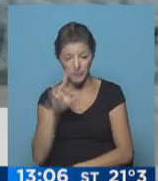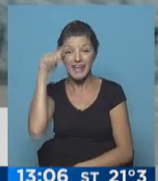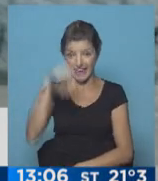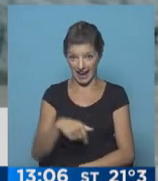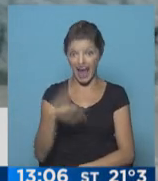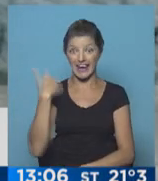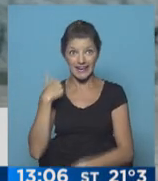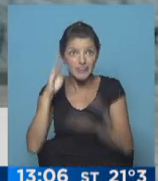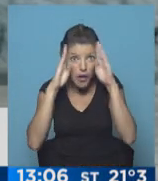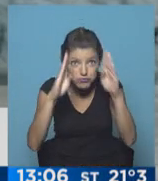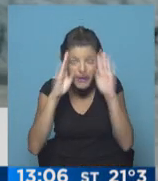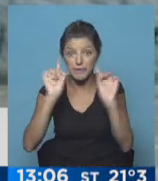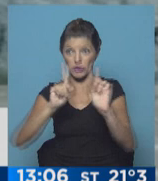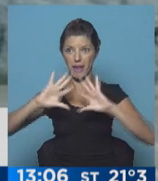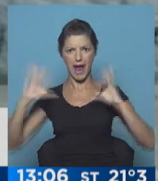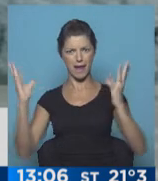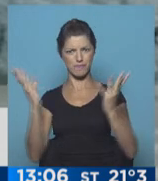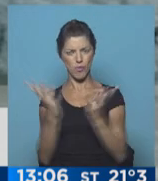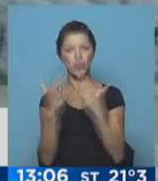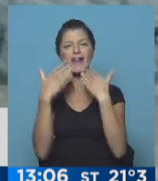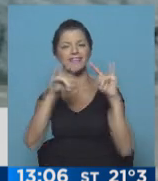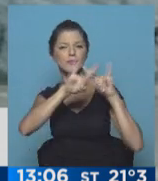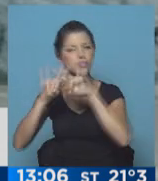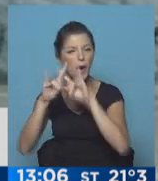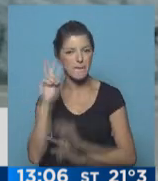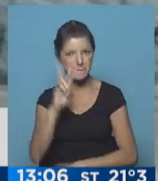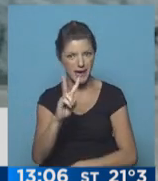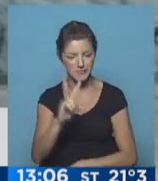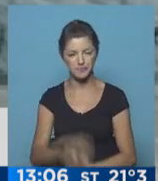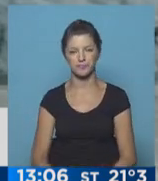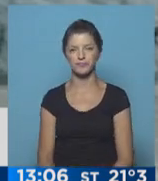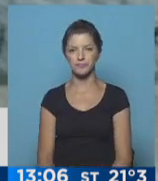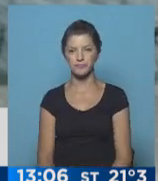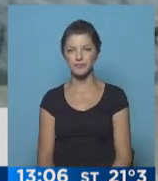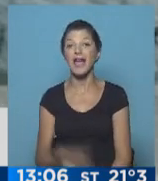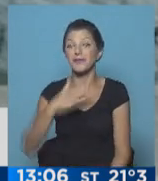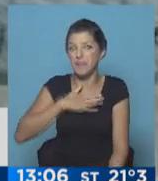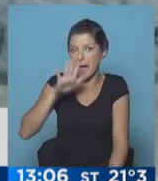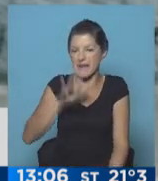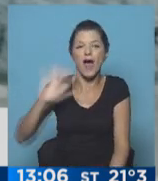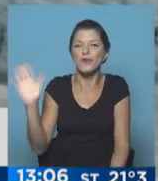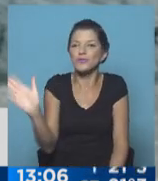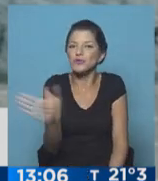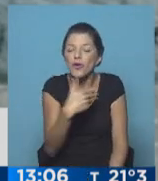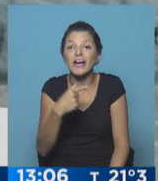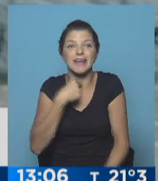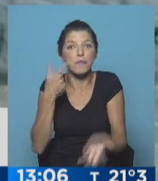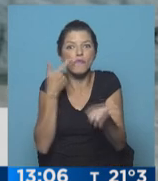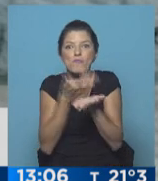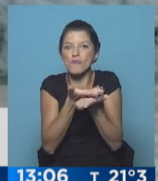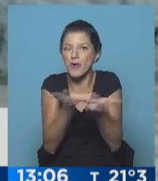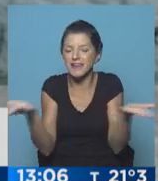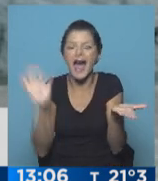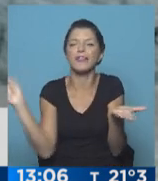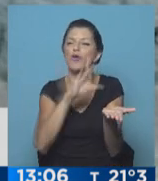también en el mundo a través de las redes sociales y de internet. Lo estamos esperando, todos tratando de mostrárselo a